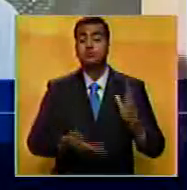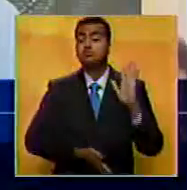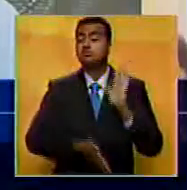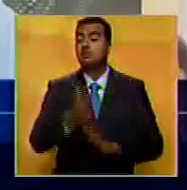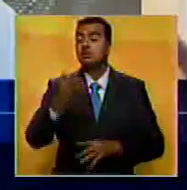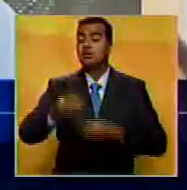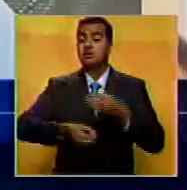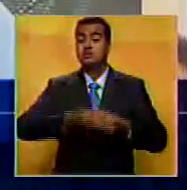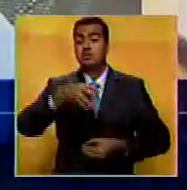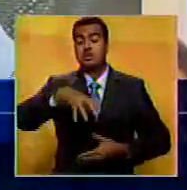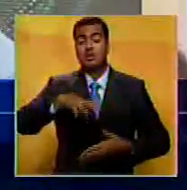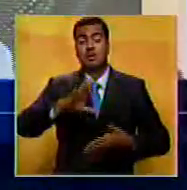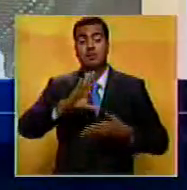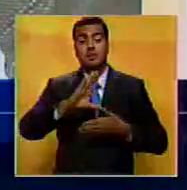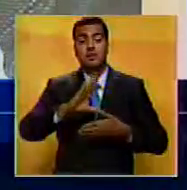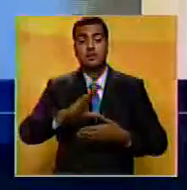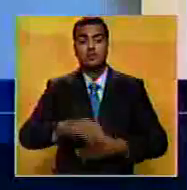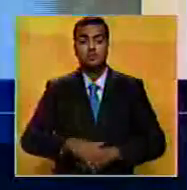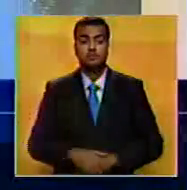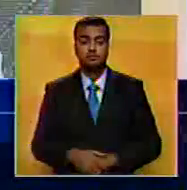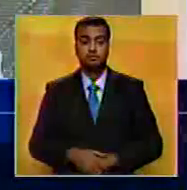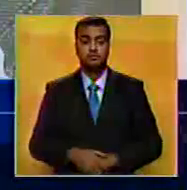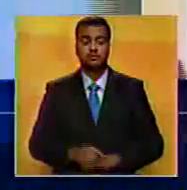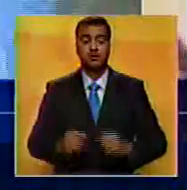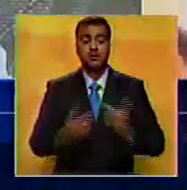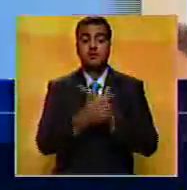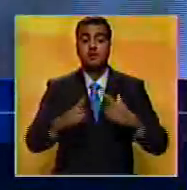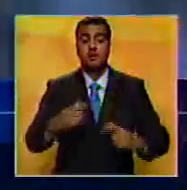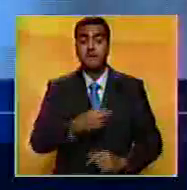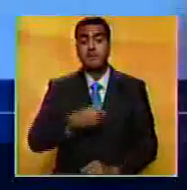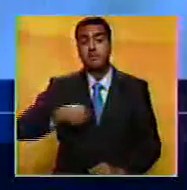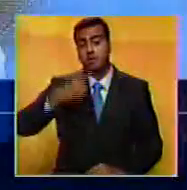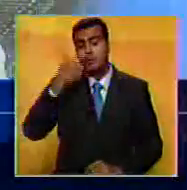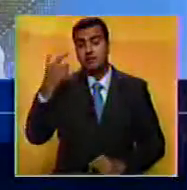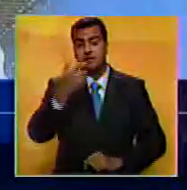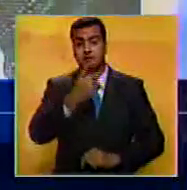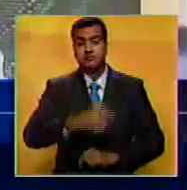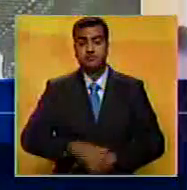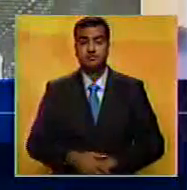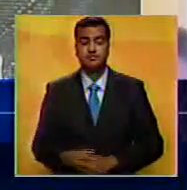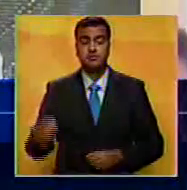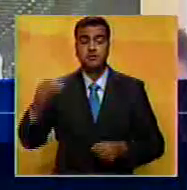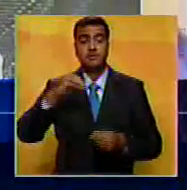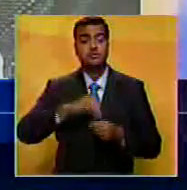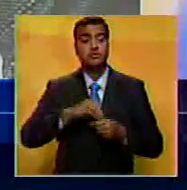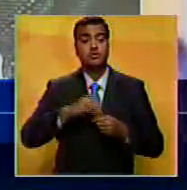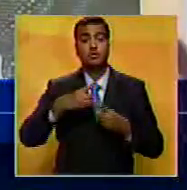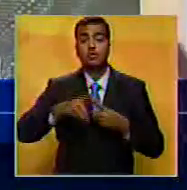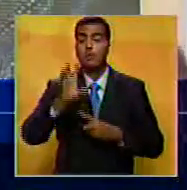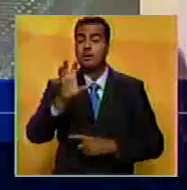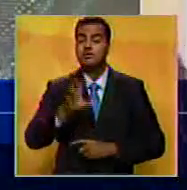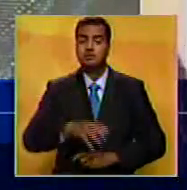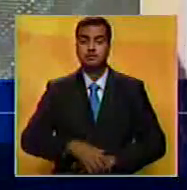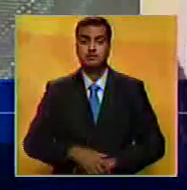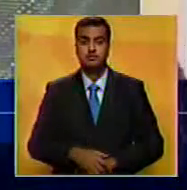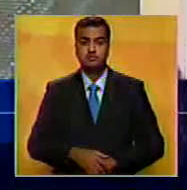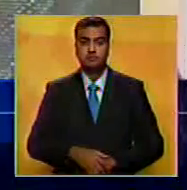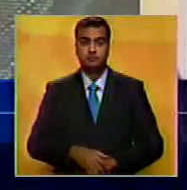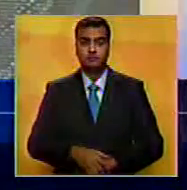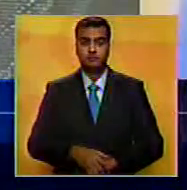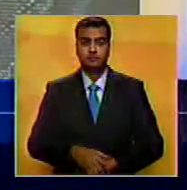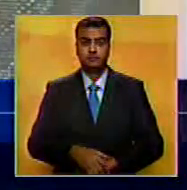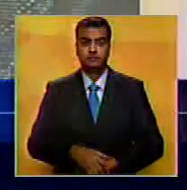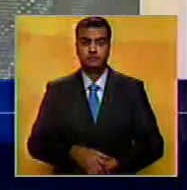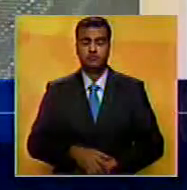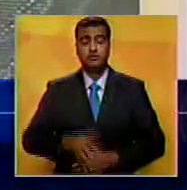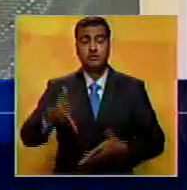retirar nuestra patria de la OEA, de liberar nuestra patria del intervencionismo, de